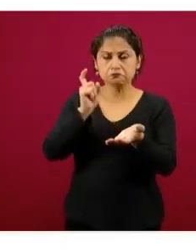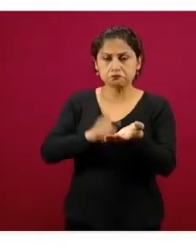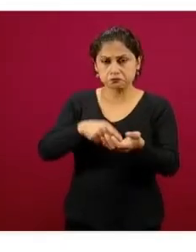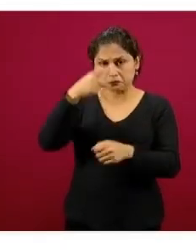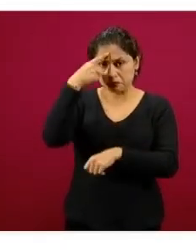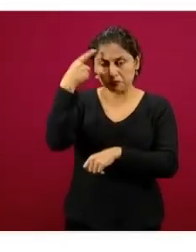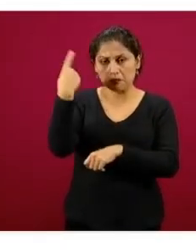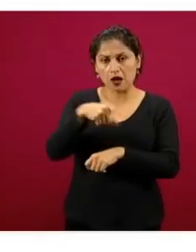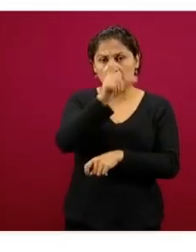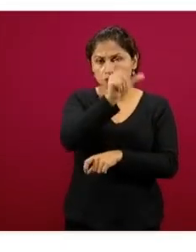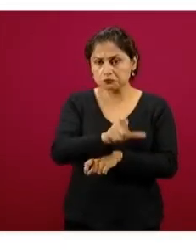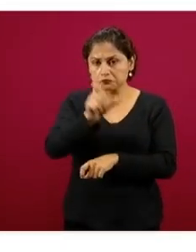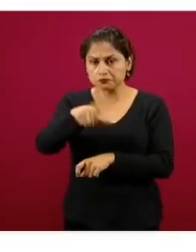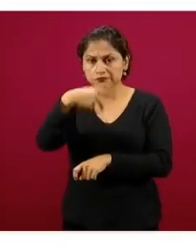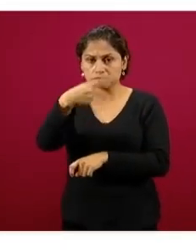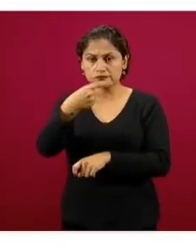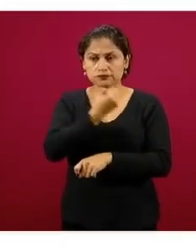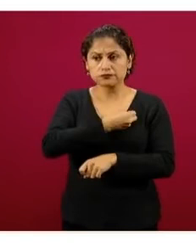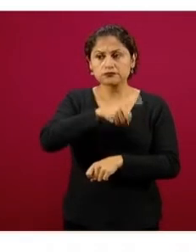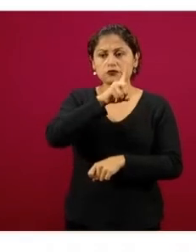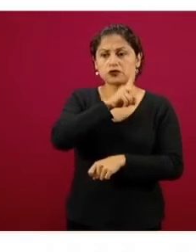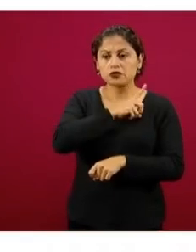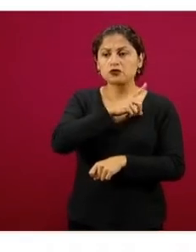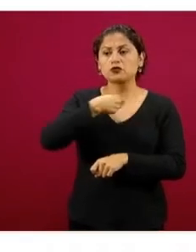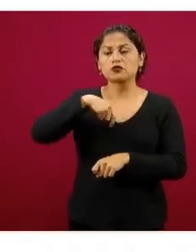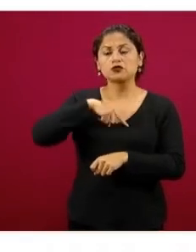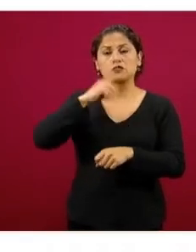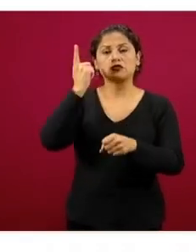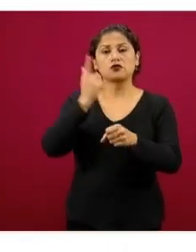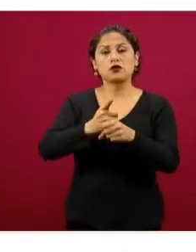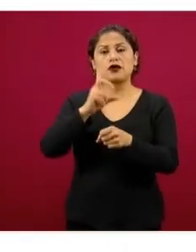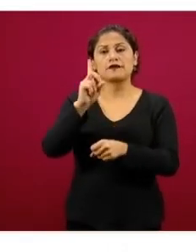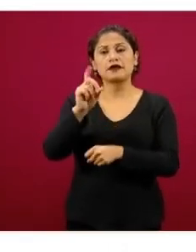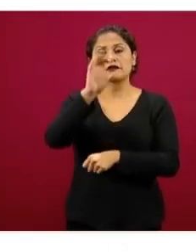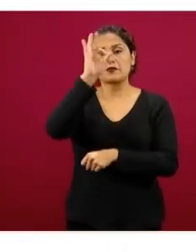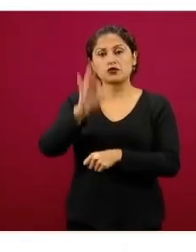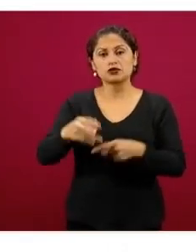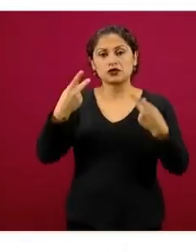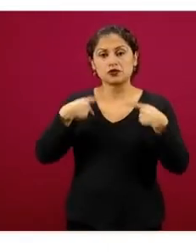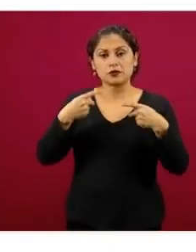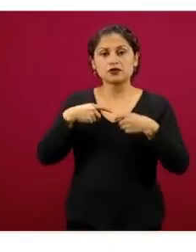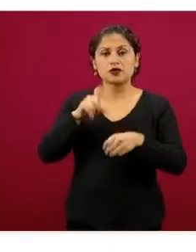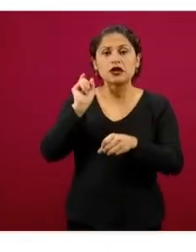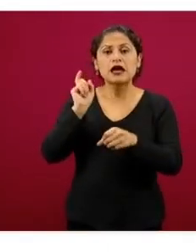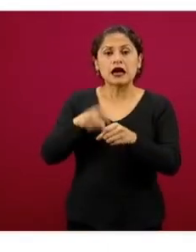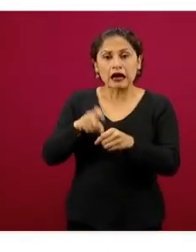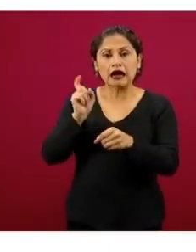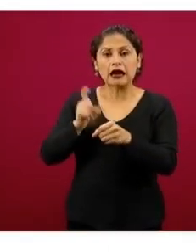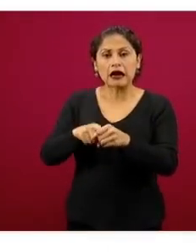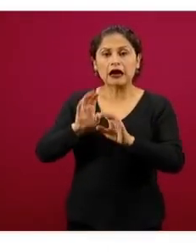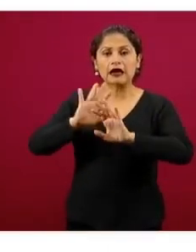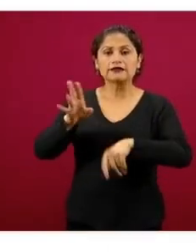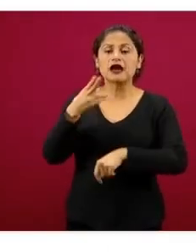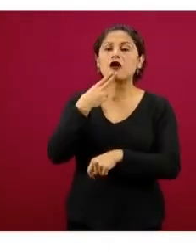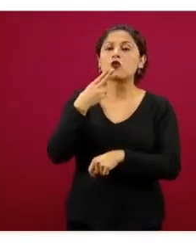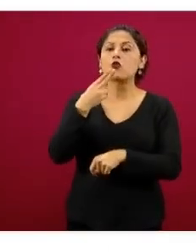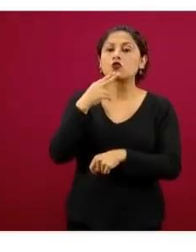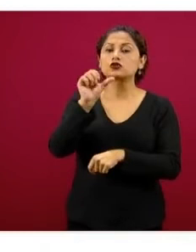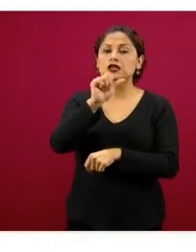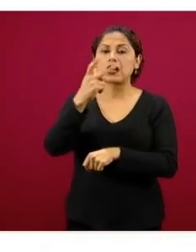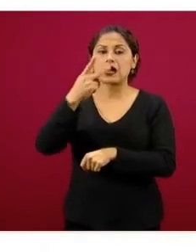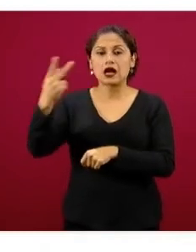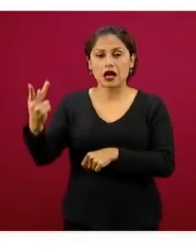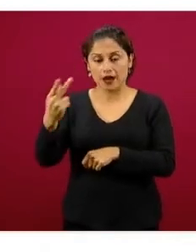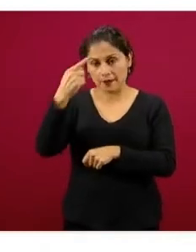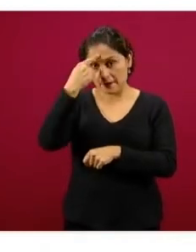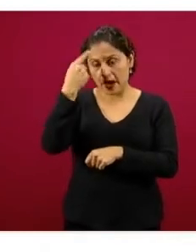hemos visto cómo el 30% de las personas que han entrado, se han registrado y han utilizado los servicios de esta plataforma para